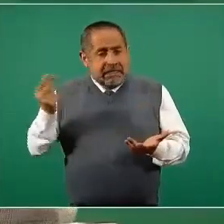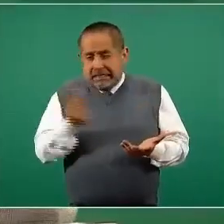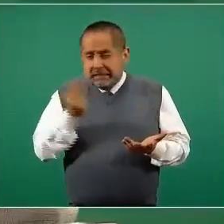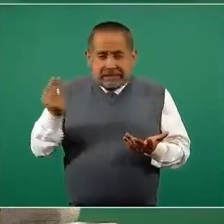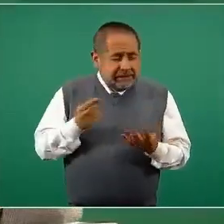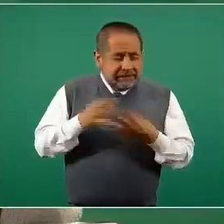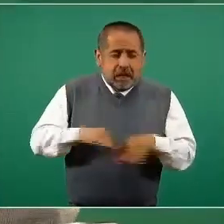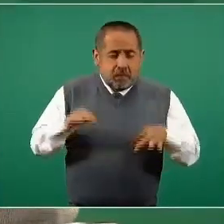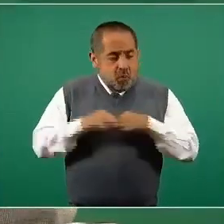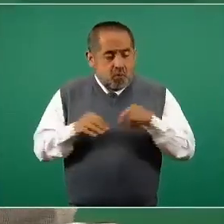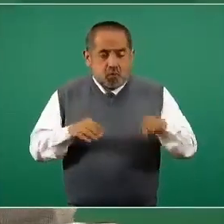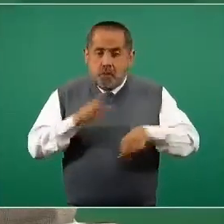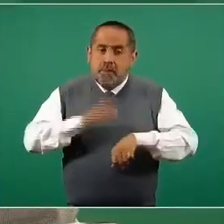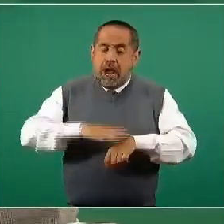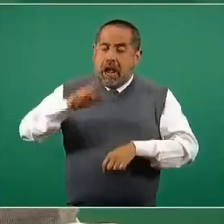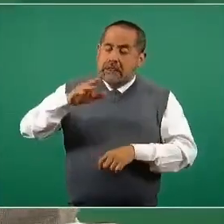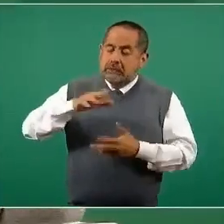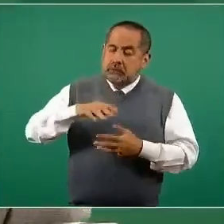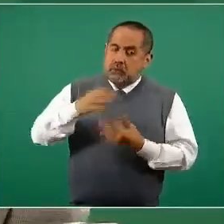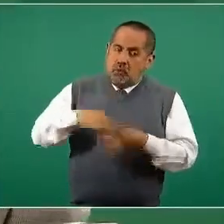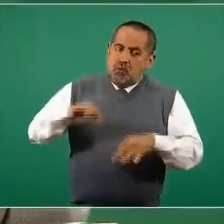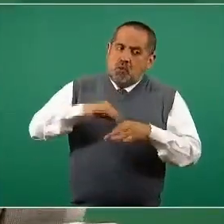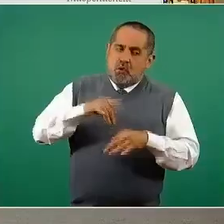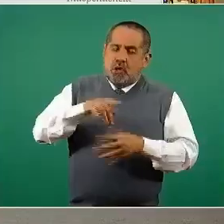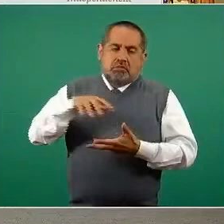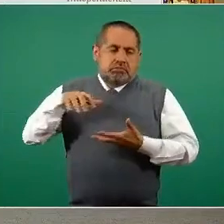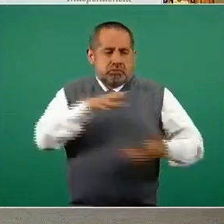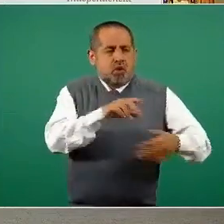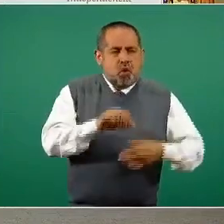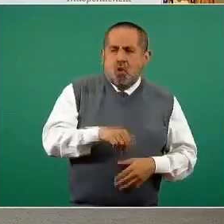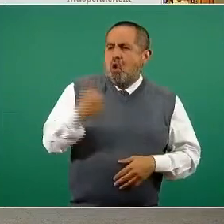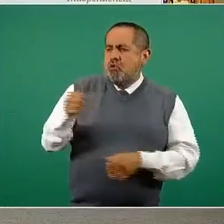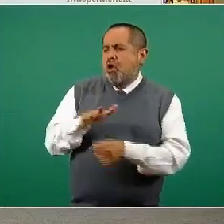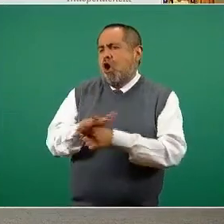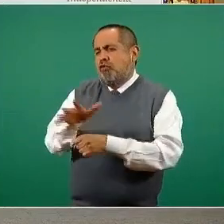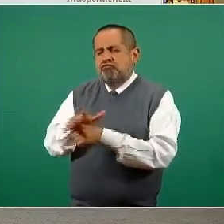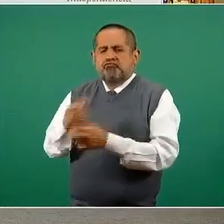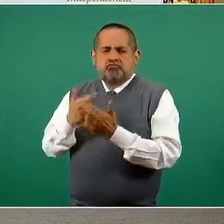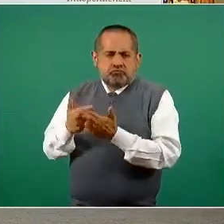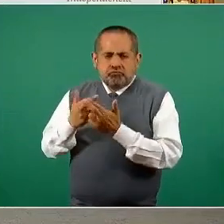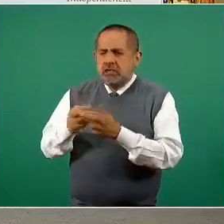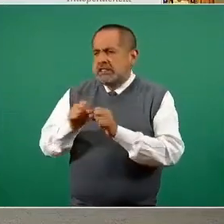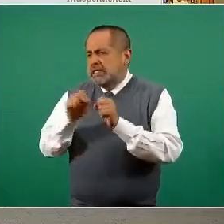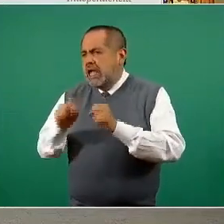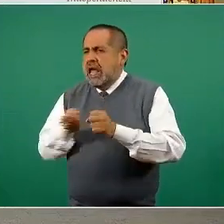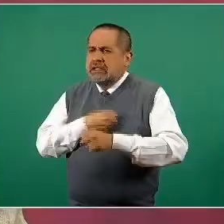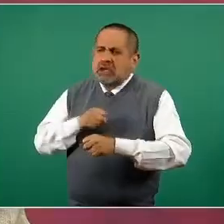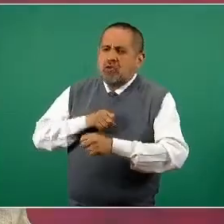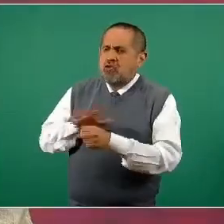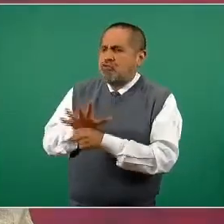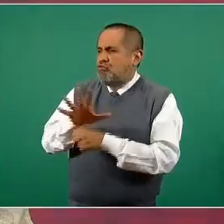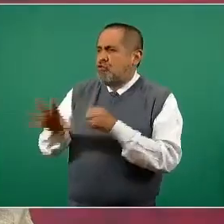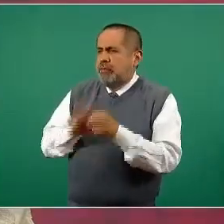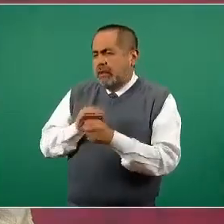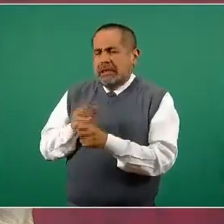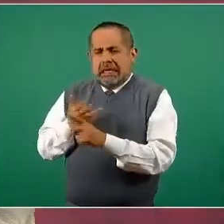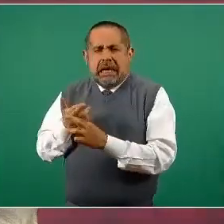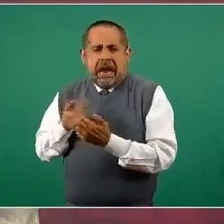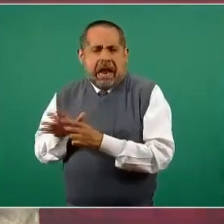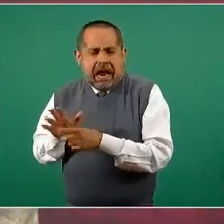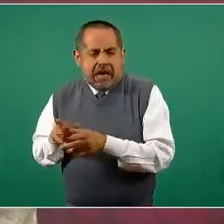salud pública mucho más grande que otros que quizás sí tienen sistemas de salud más robustos o más